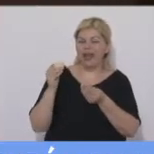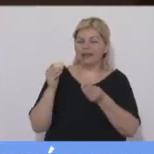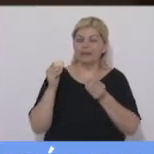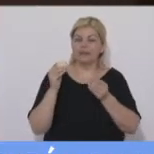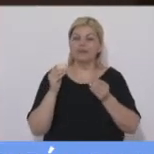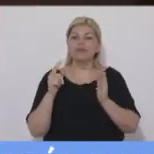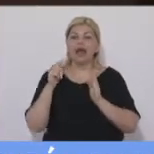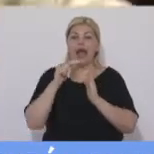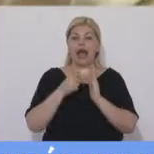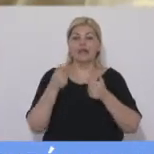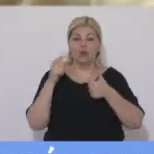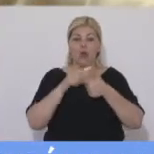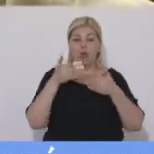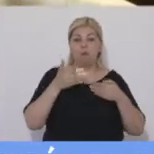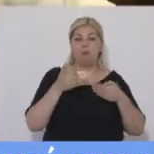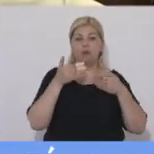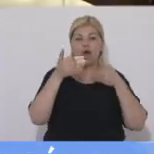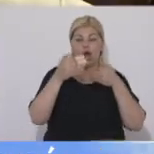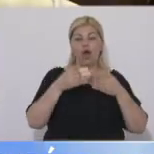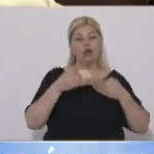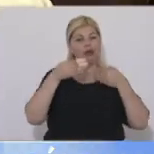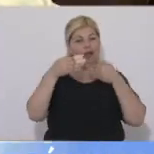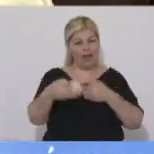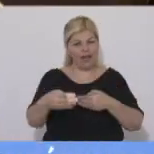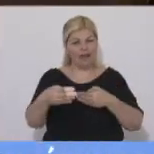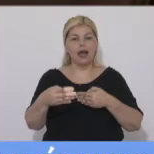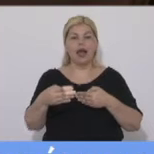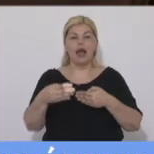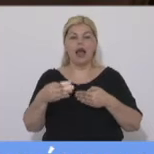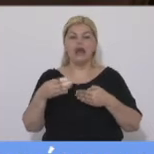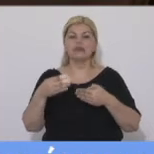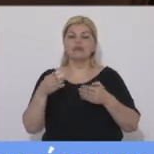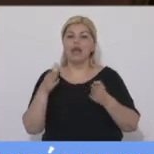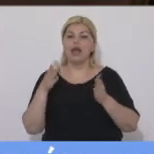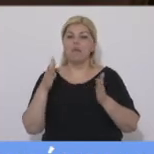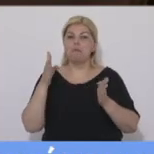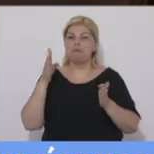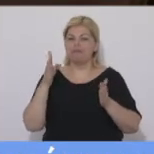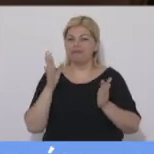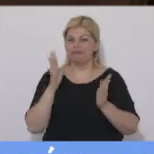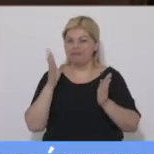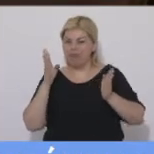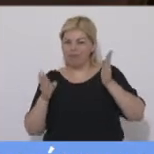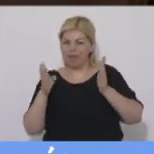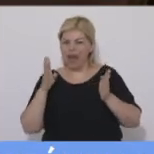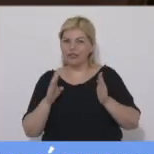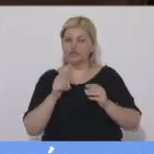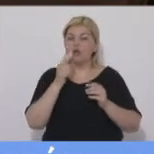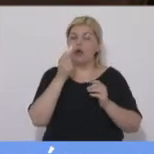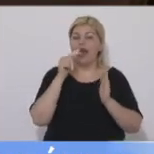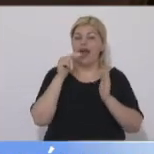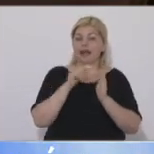Artículo 1. Prorrógase los plazos establecidos en los artículos 1 y 2 de la Ley